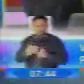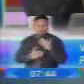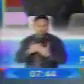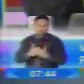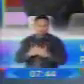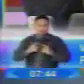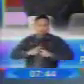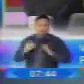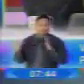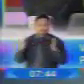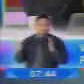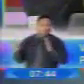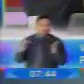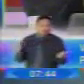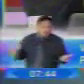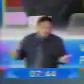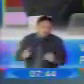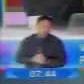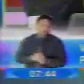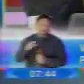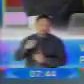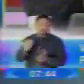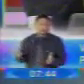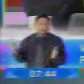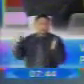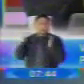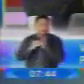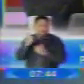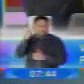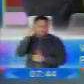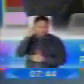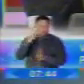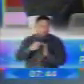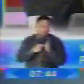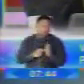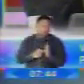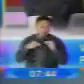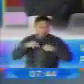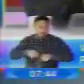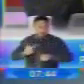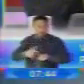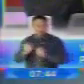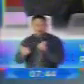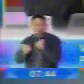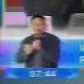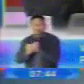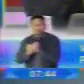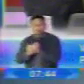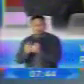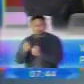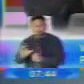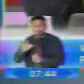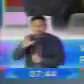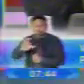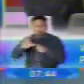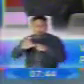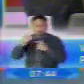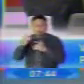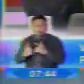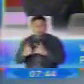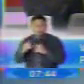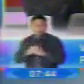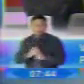plazo son momentáneas. Exactamente, hay que repensar todo, y para ello, por ejemplo, estamos lanzando una línea de fomento que no precisamente es para artistas y